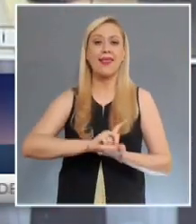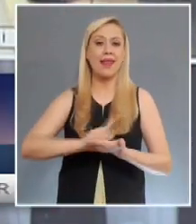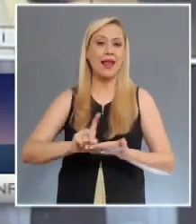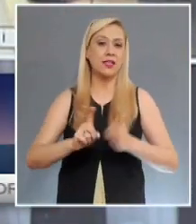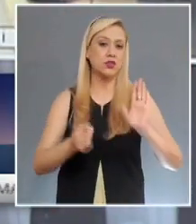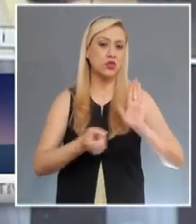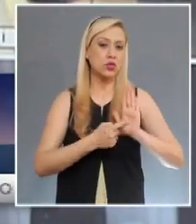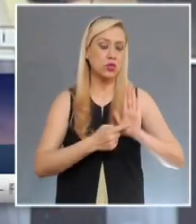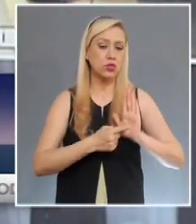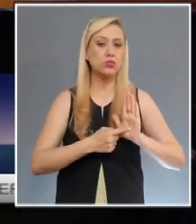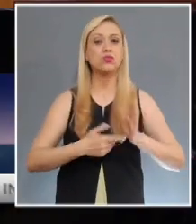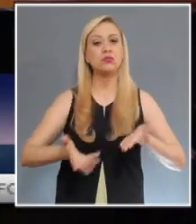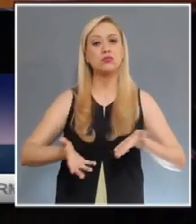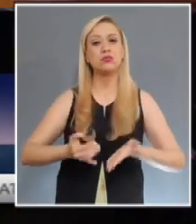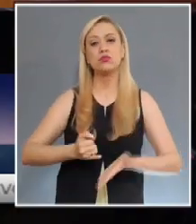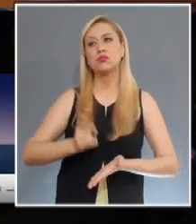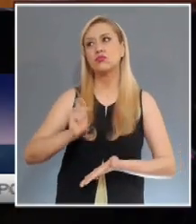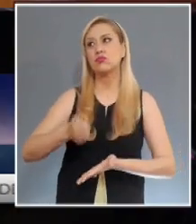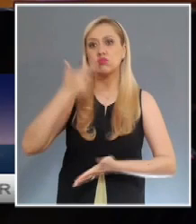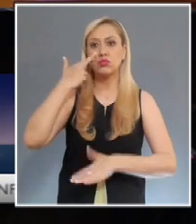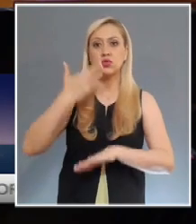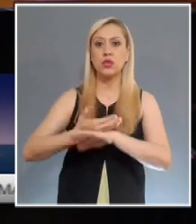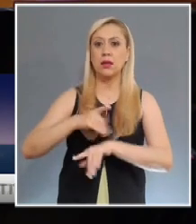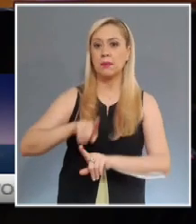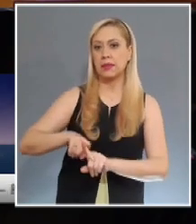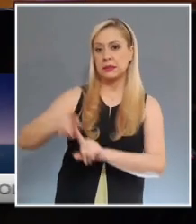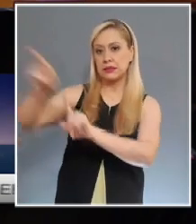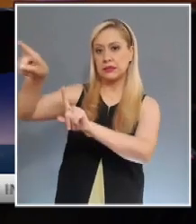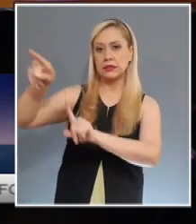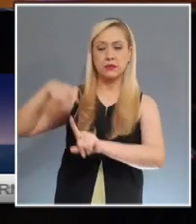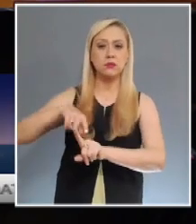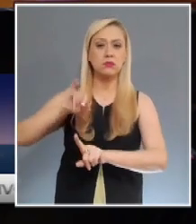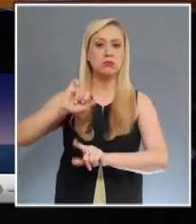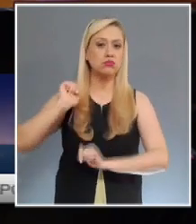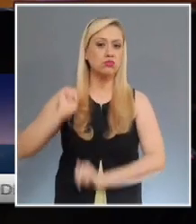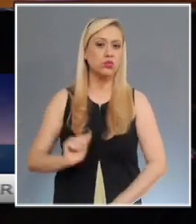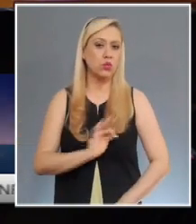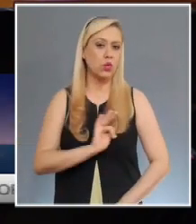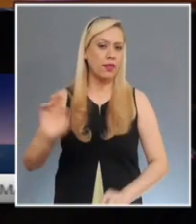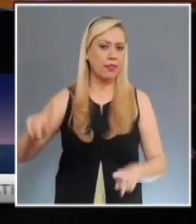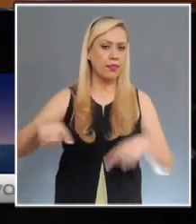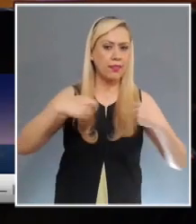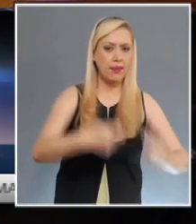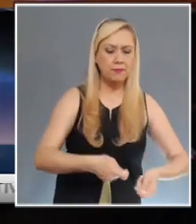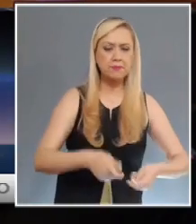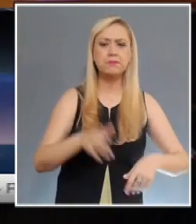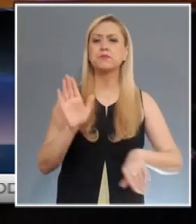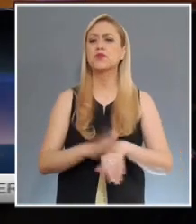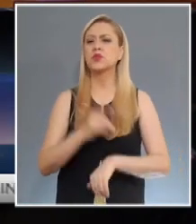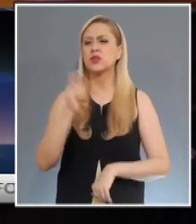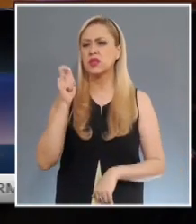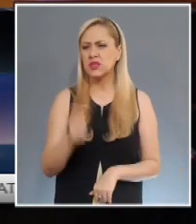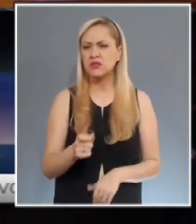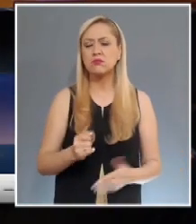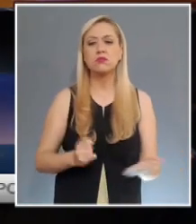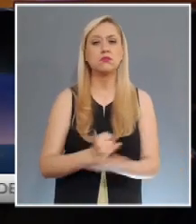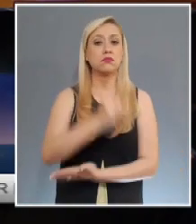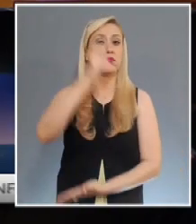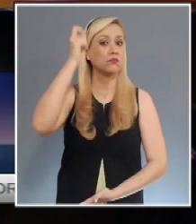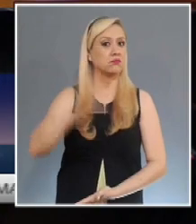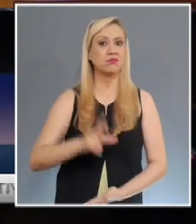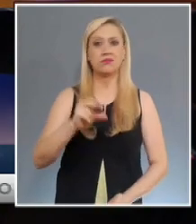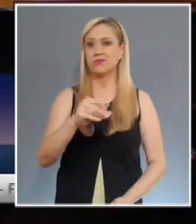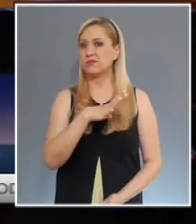la jurisdicción del Estado la sal explicó que el juicio de amparo directo que se promueve contra la sentencia dictada en el